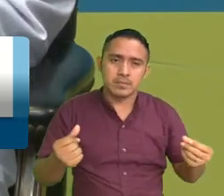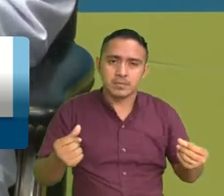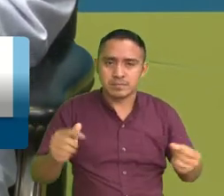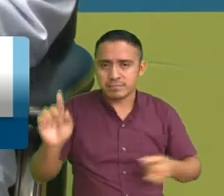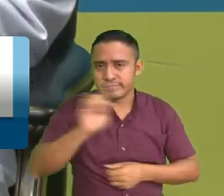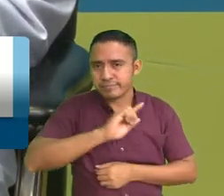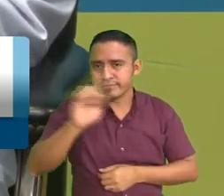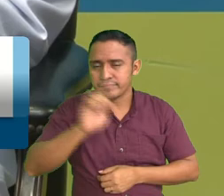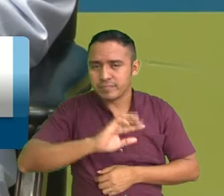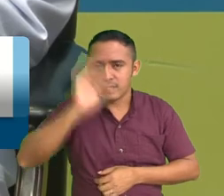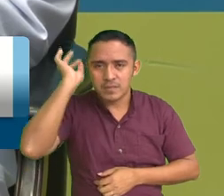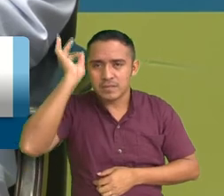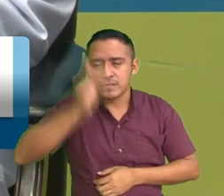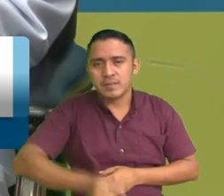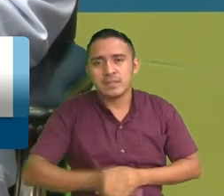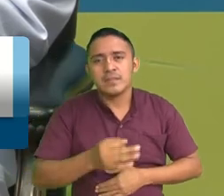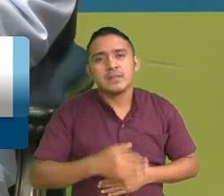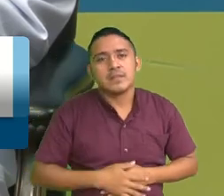El